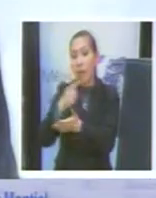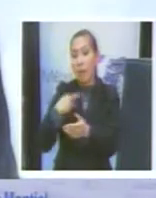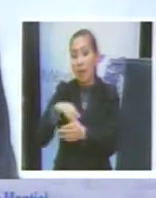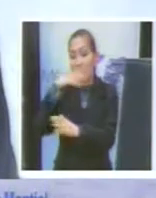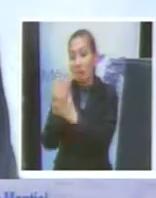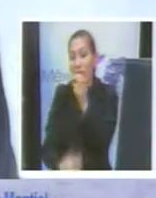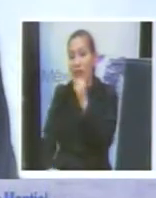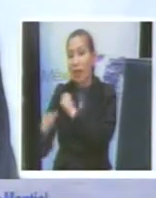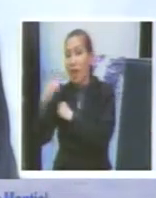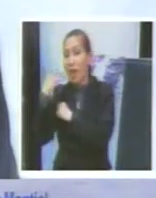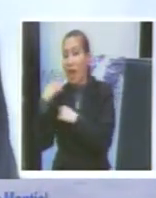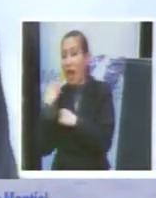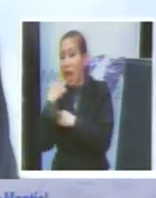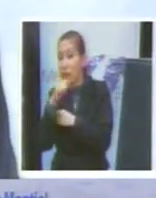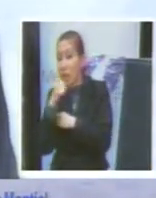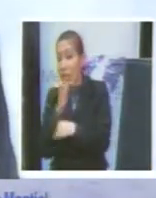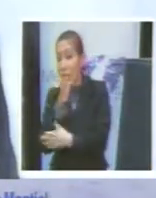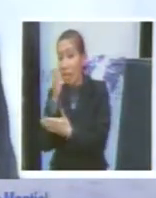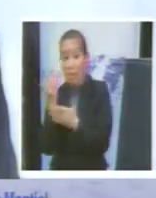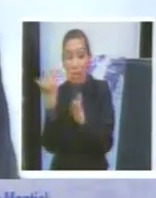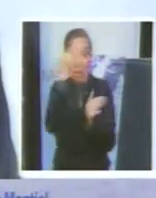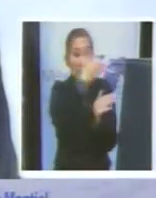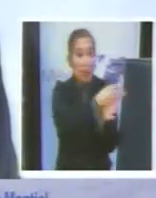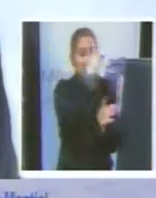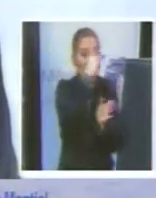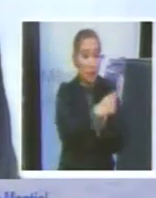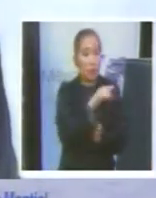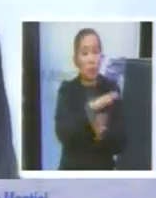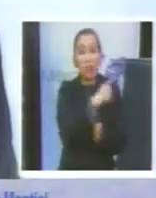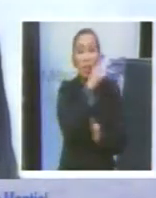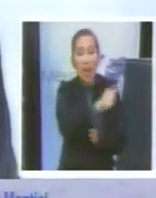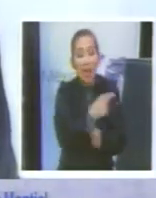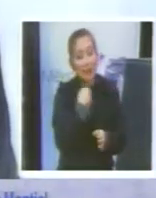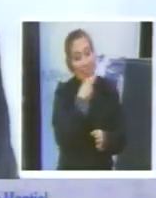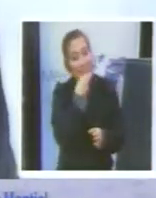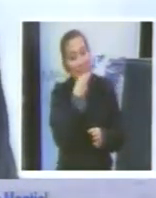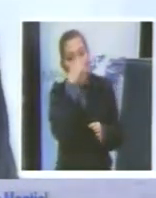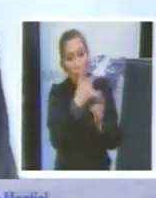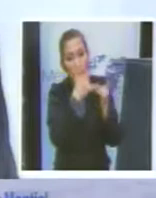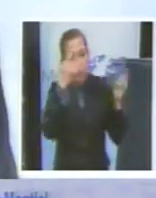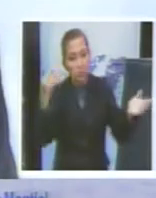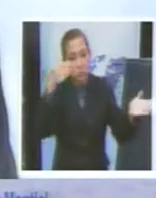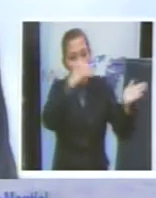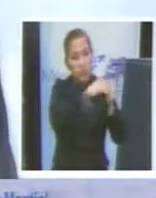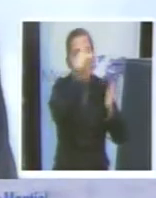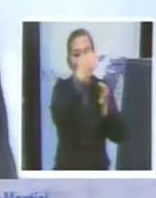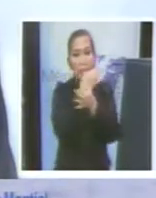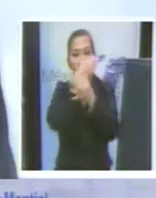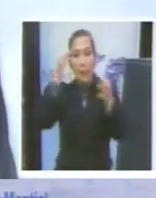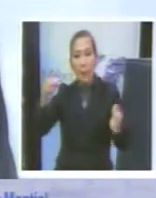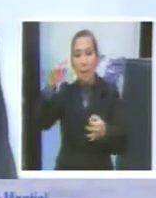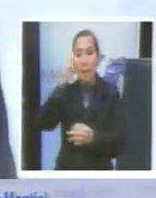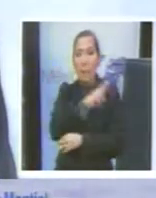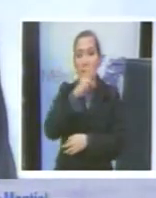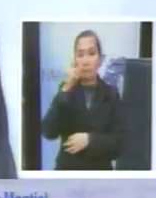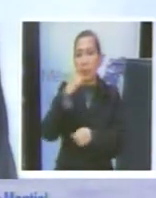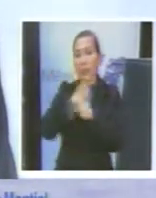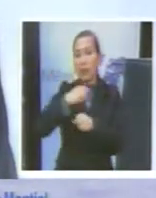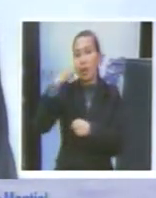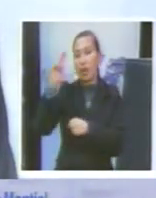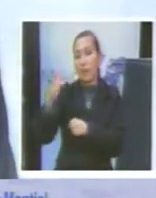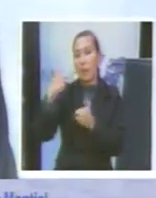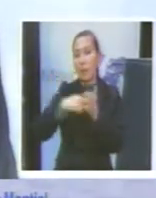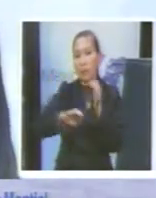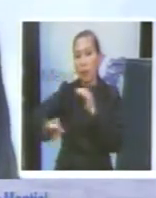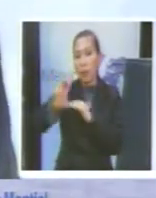exiliados austriacos que lograron llegar a México, y porque esa nota sirvió de precedente para la declaración de Moscú del 1 de noviembre